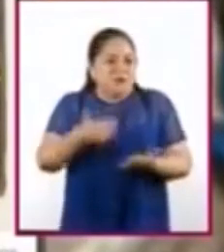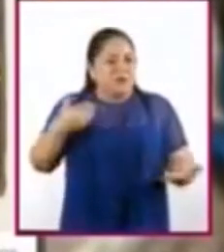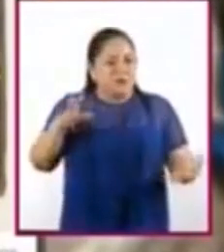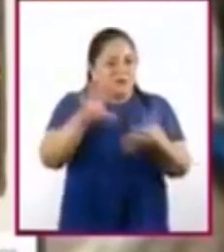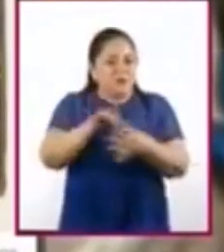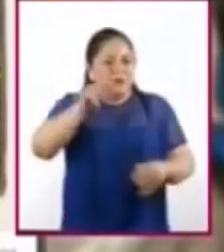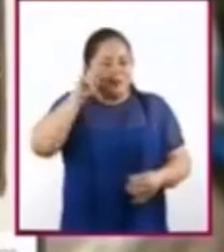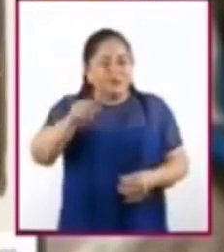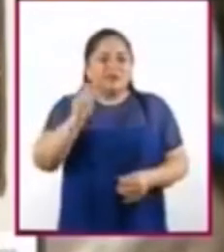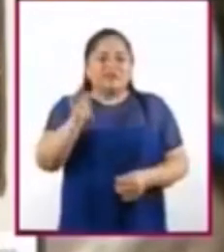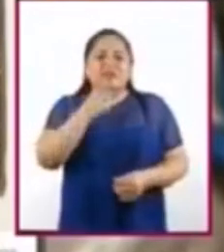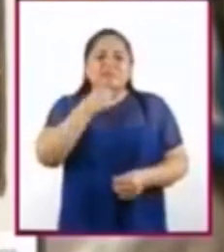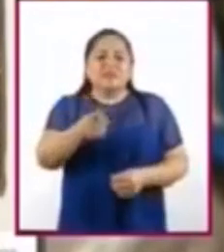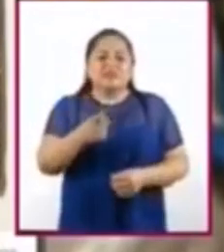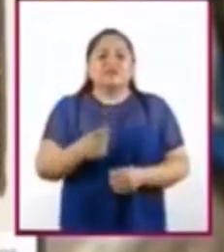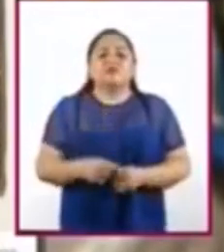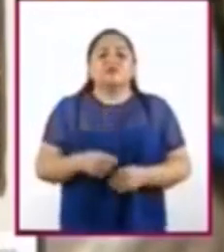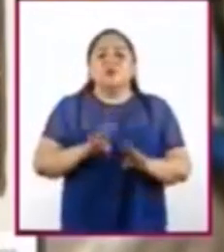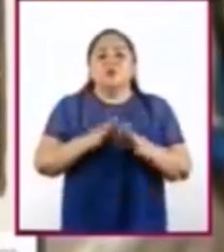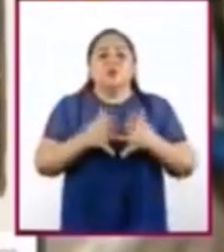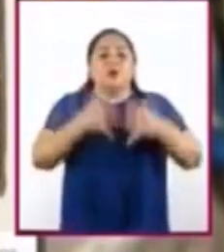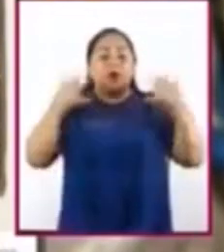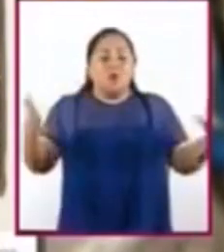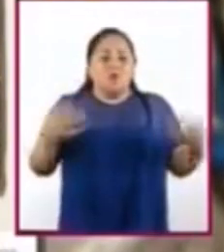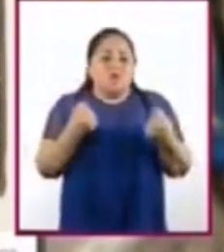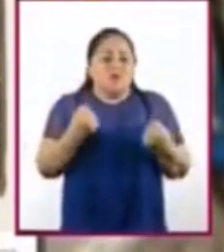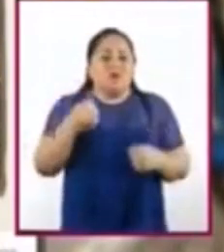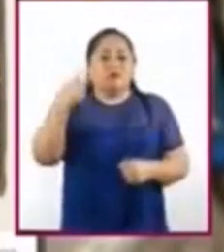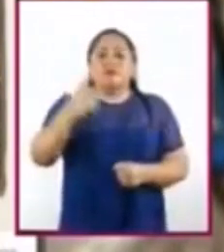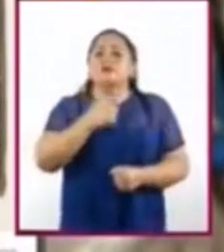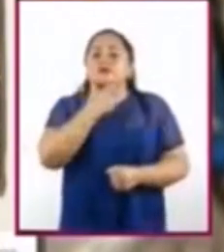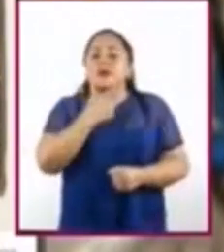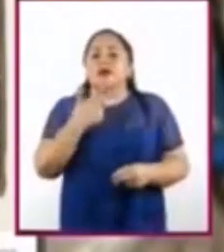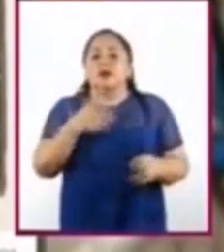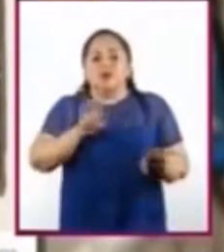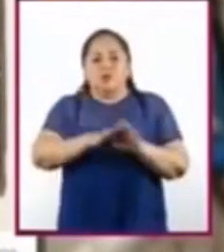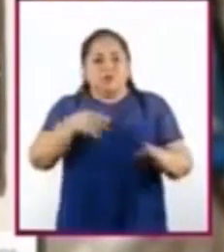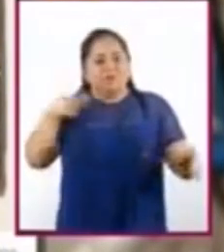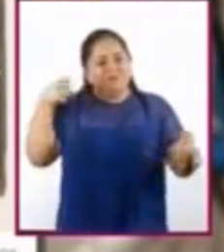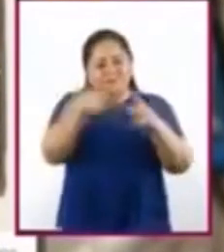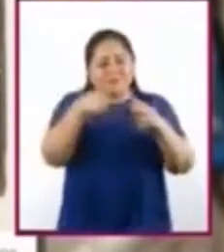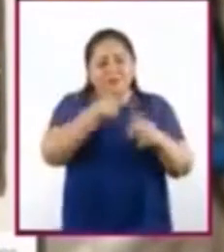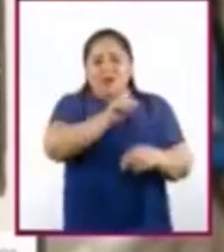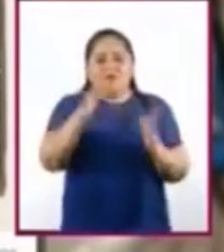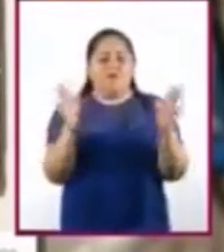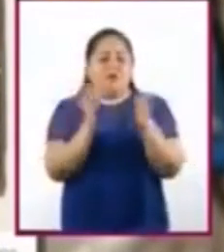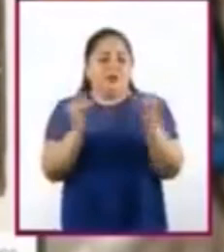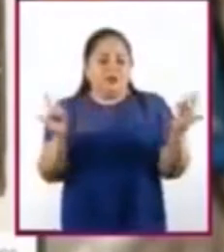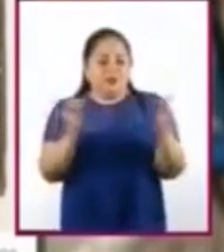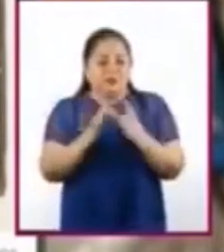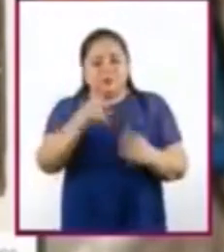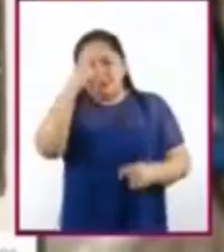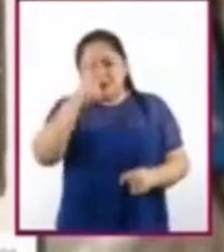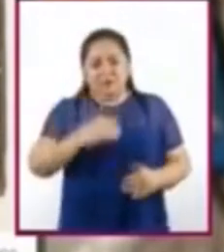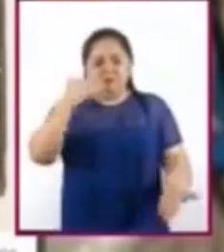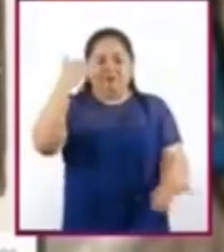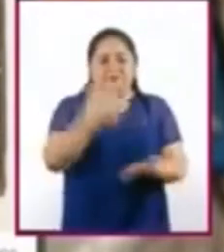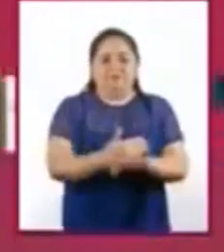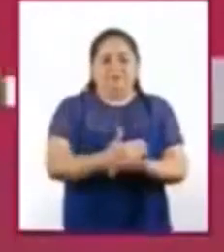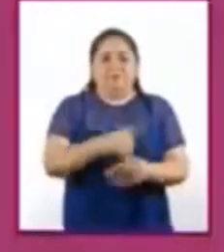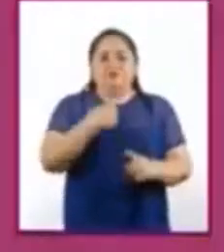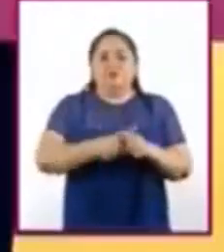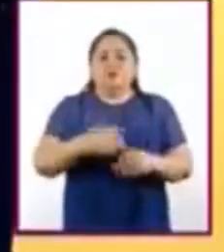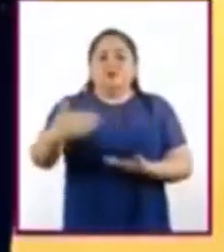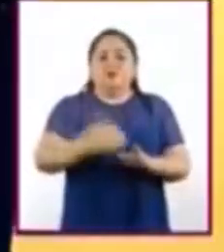visto, se trata del gran poderío inglés atacando a los franceses para frenar su expansión por